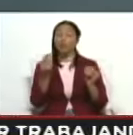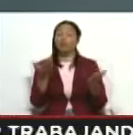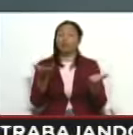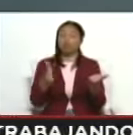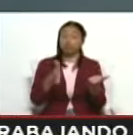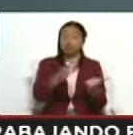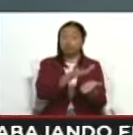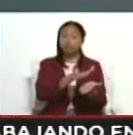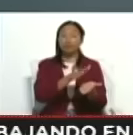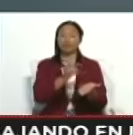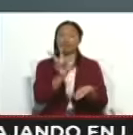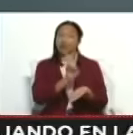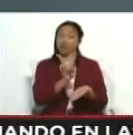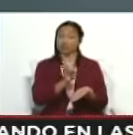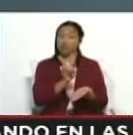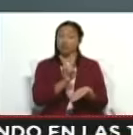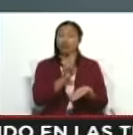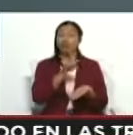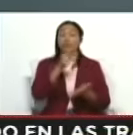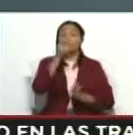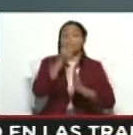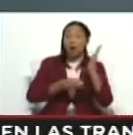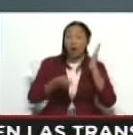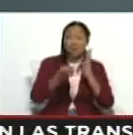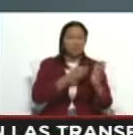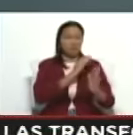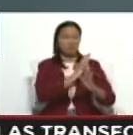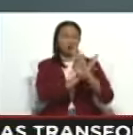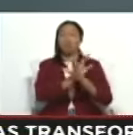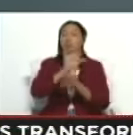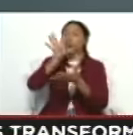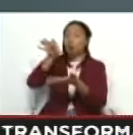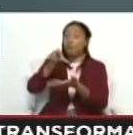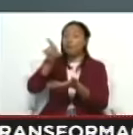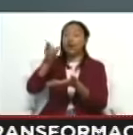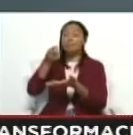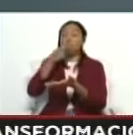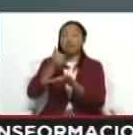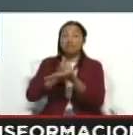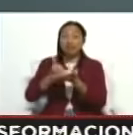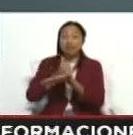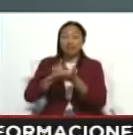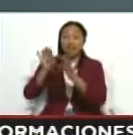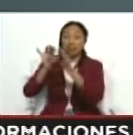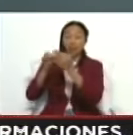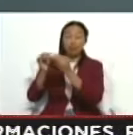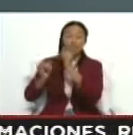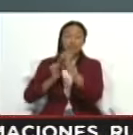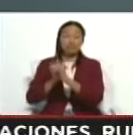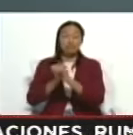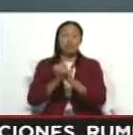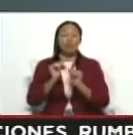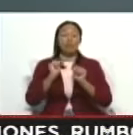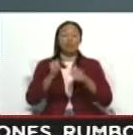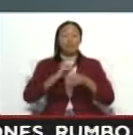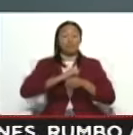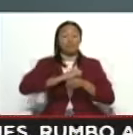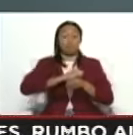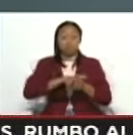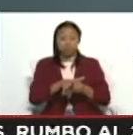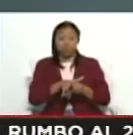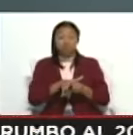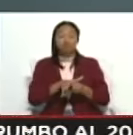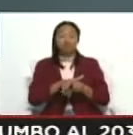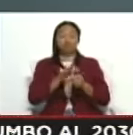han impedido la compra de alimentos y medicina en el peor momento de la pandemia, porque conspiraban en el peor momento de la pandemia, de